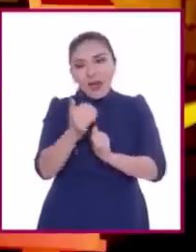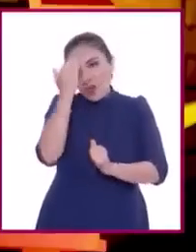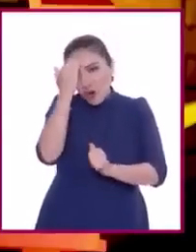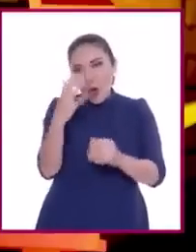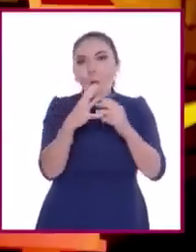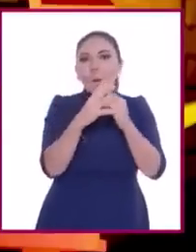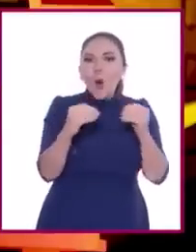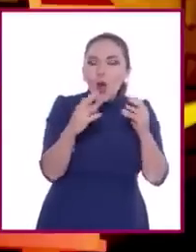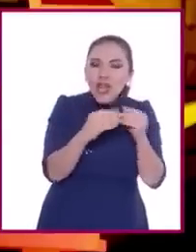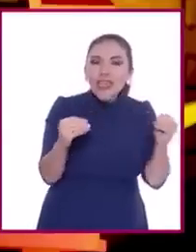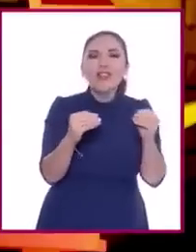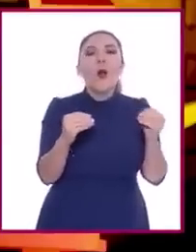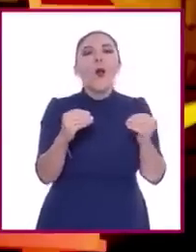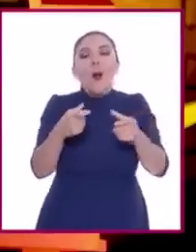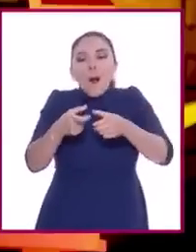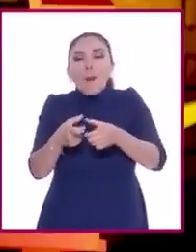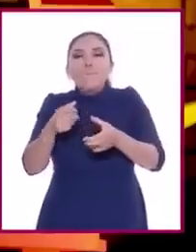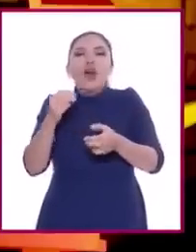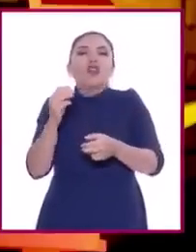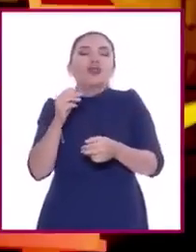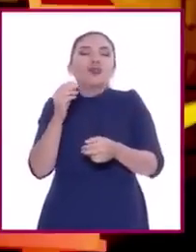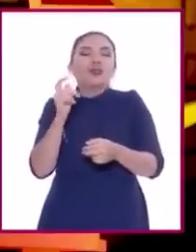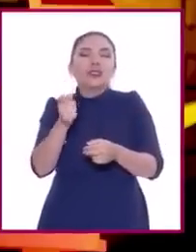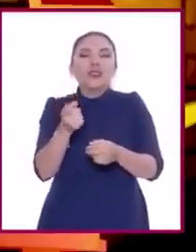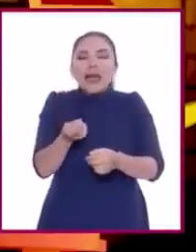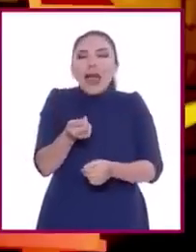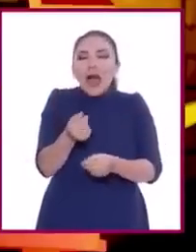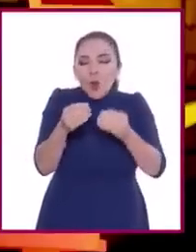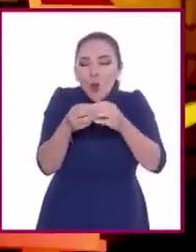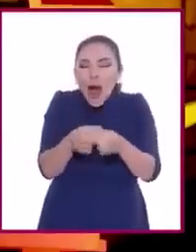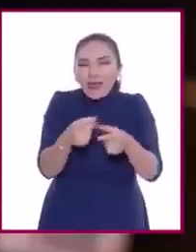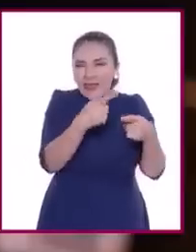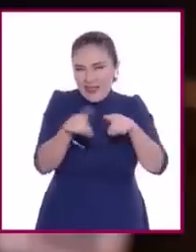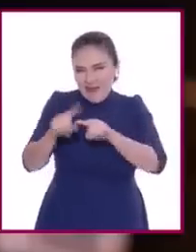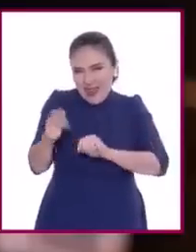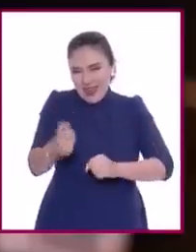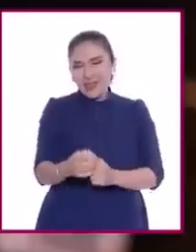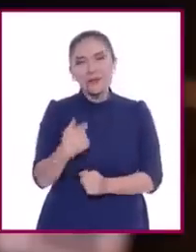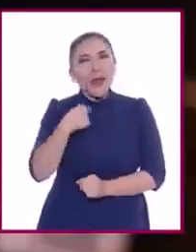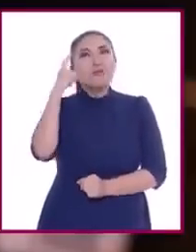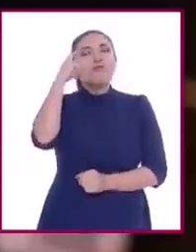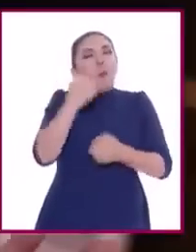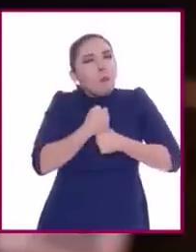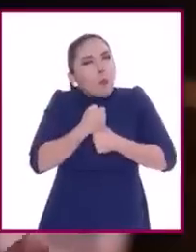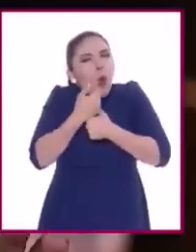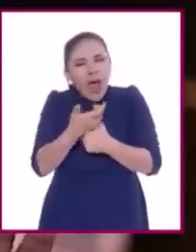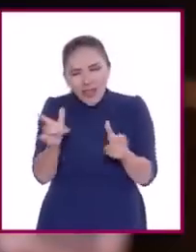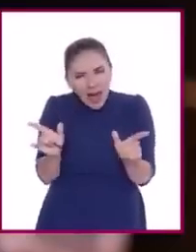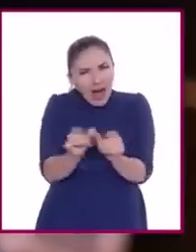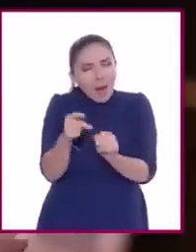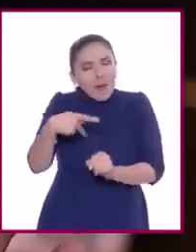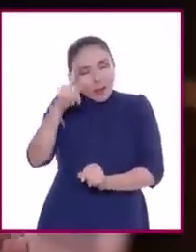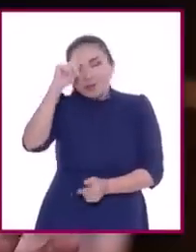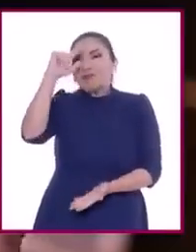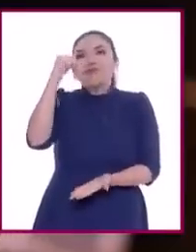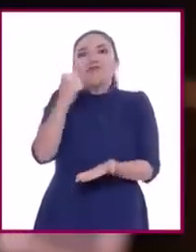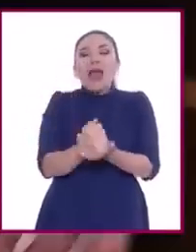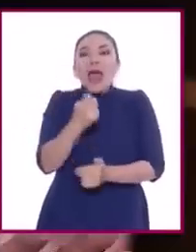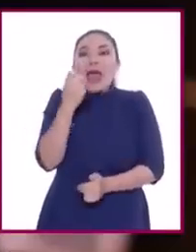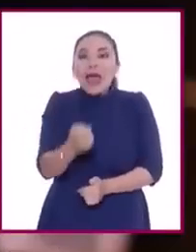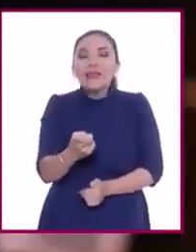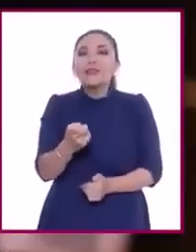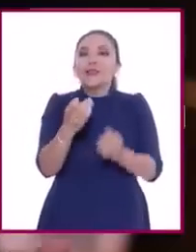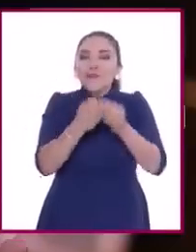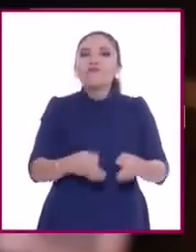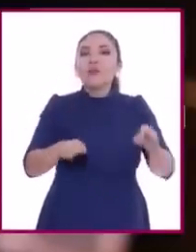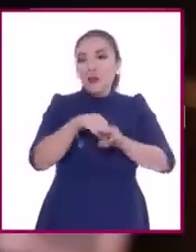conocí al bolillo también al mazapán de color amarillo y realmente a mí me me impresionaba mucho que ese ese poema que era tan cortito pero tan poderoso y